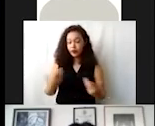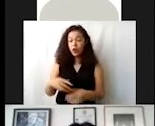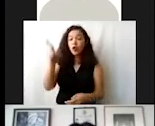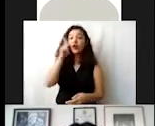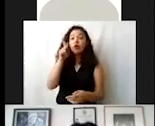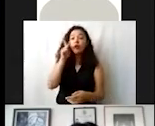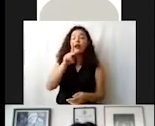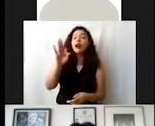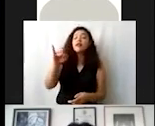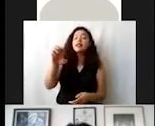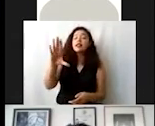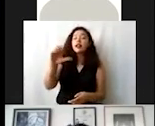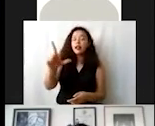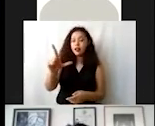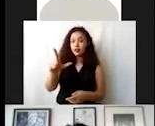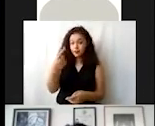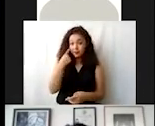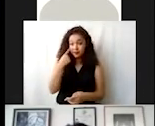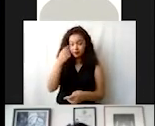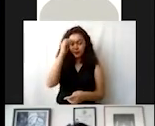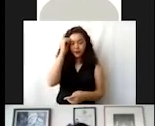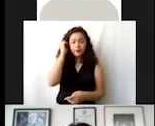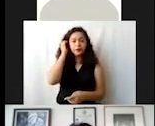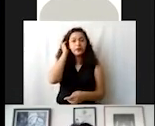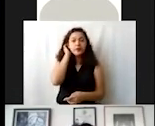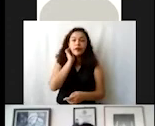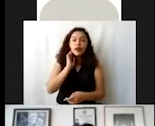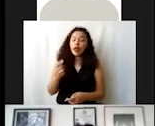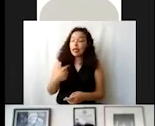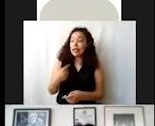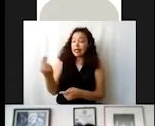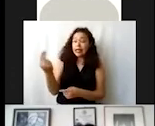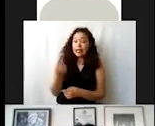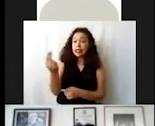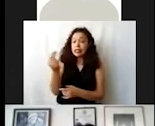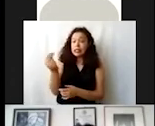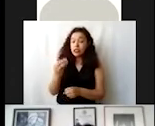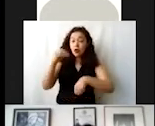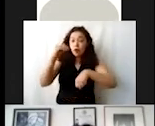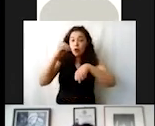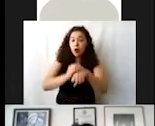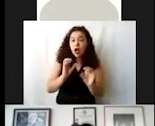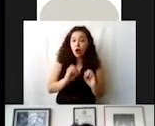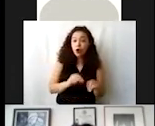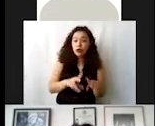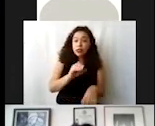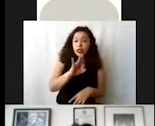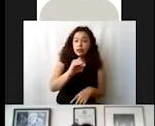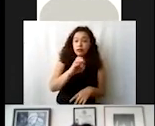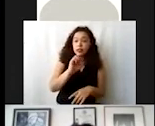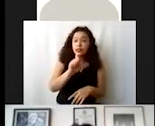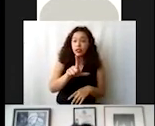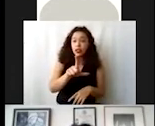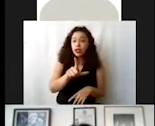fiscal, fíjense, ¿es necesario que tenga el domicilio fiscal? Y si alguien me puede contestar